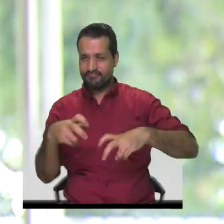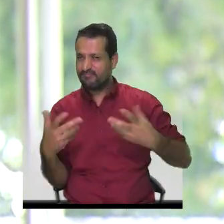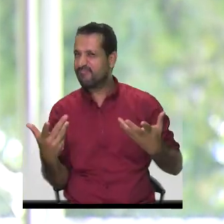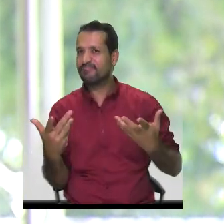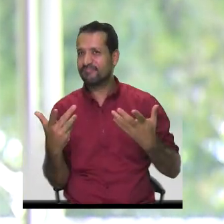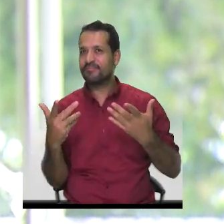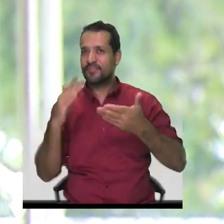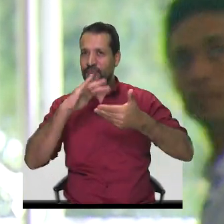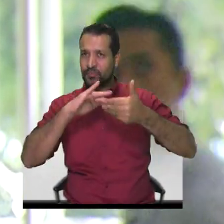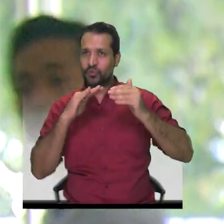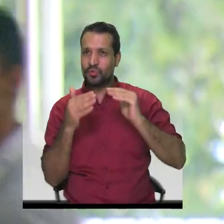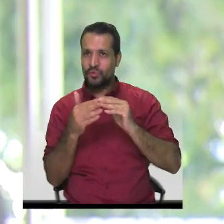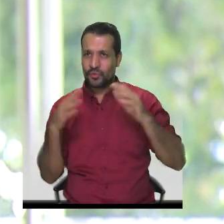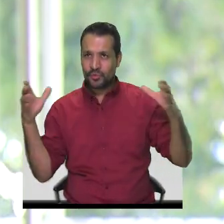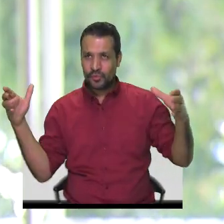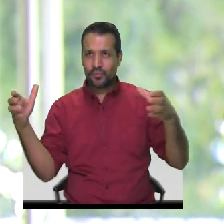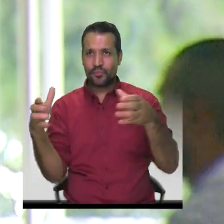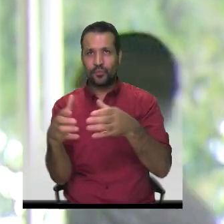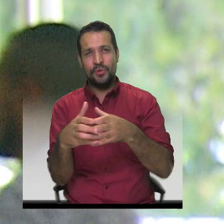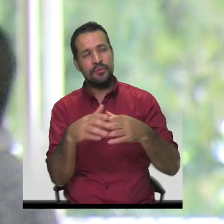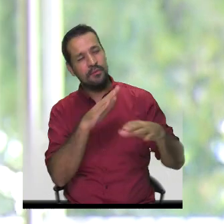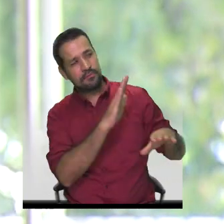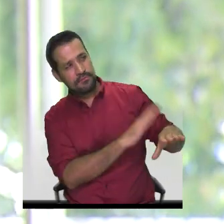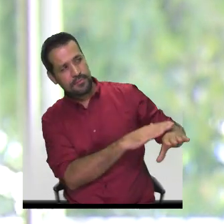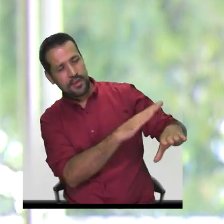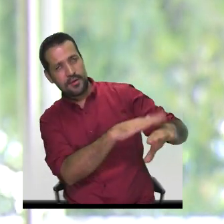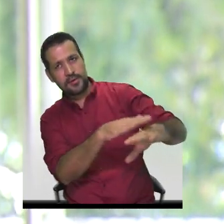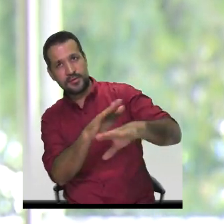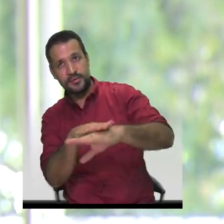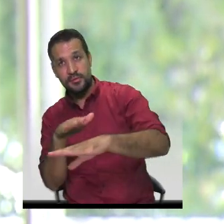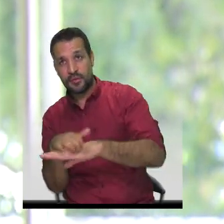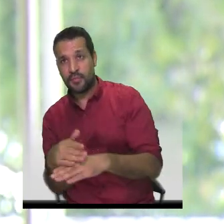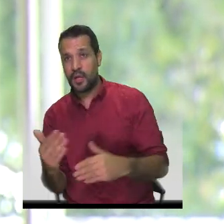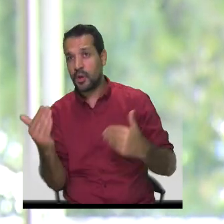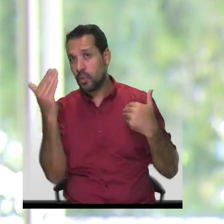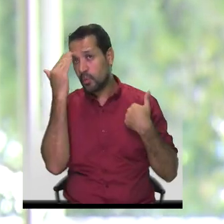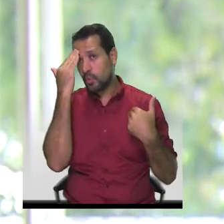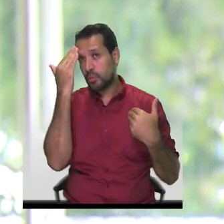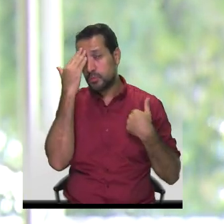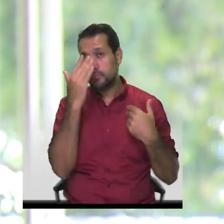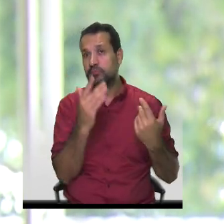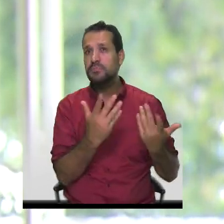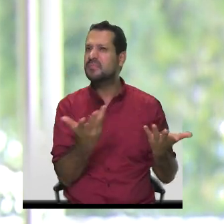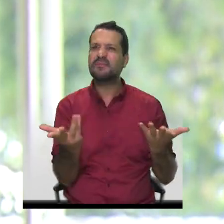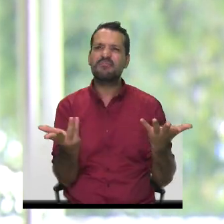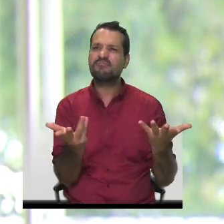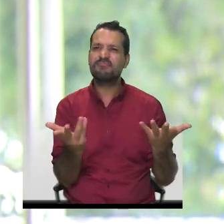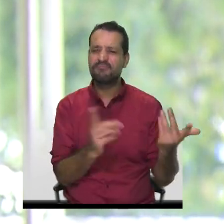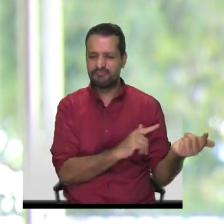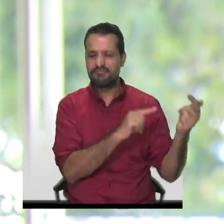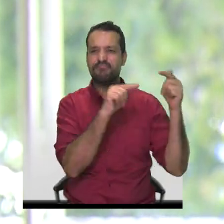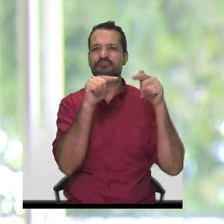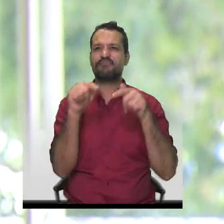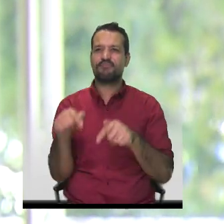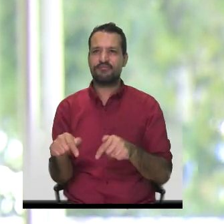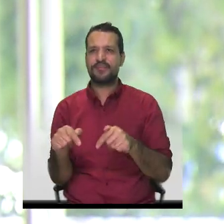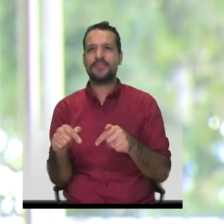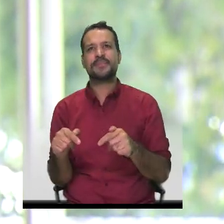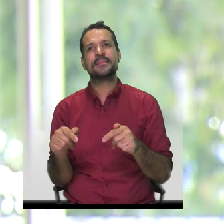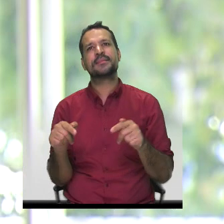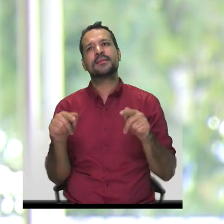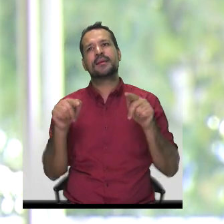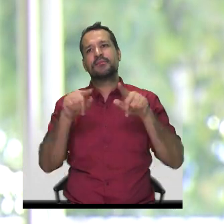Y hacemos siempre el llamado a hacer conciencia de que nosotros habitamos el punto de concentración de biodiversidad